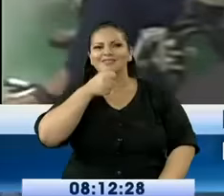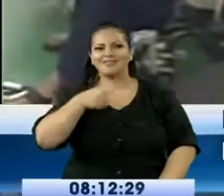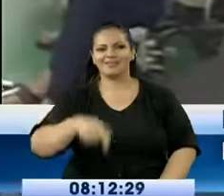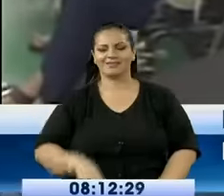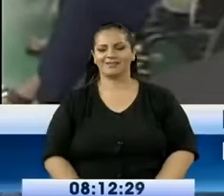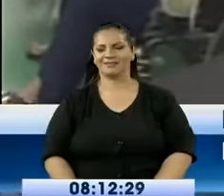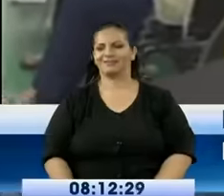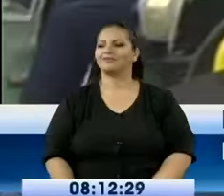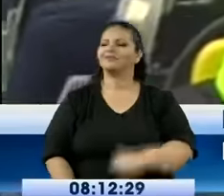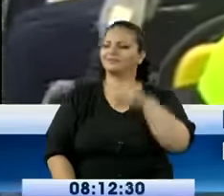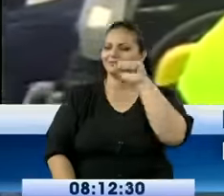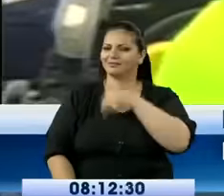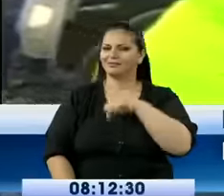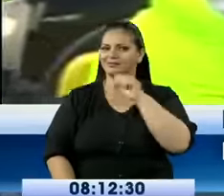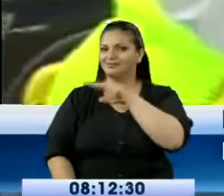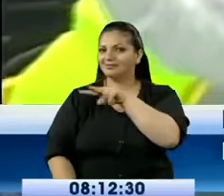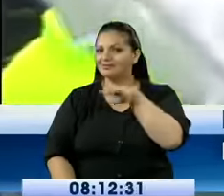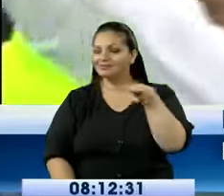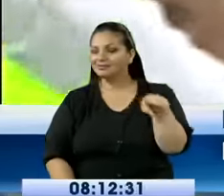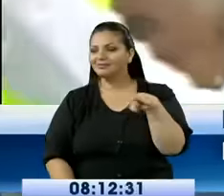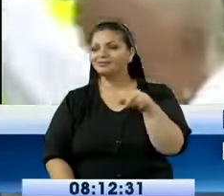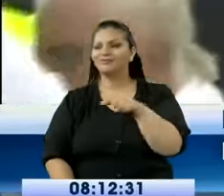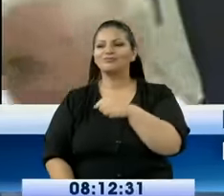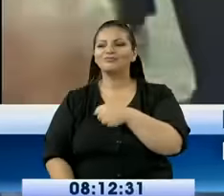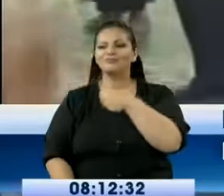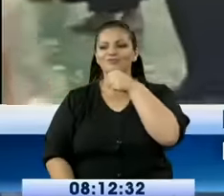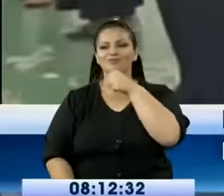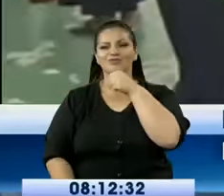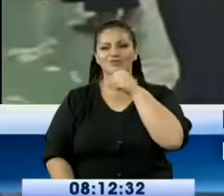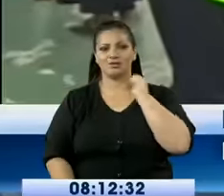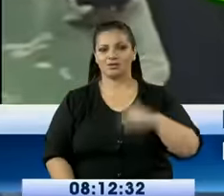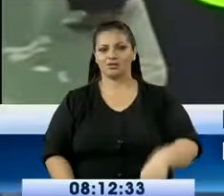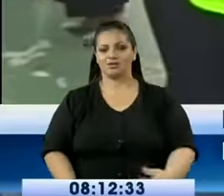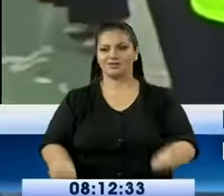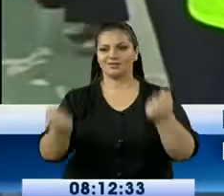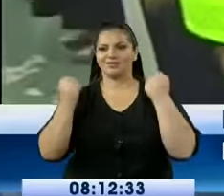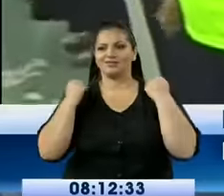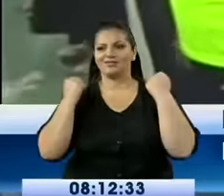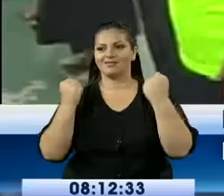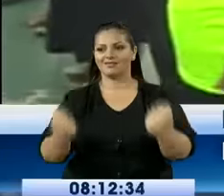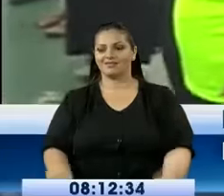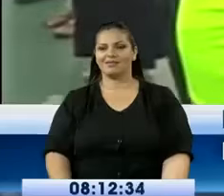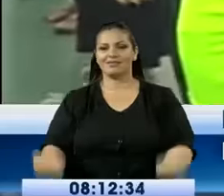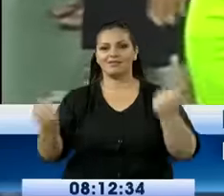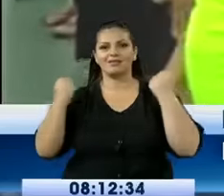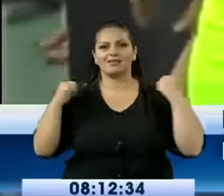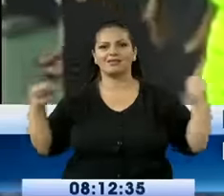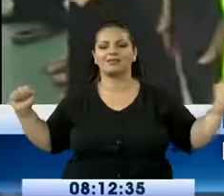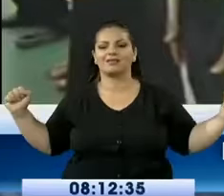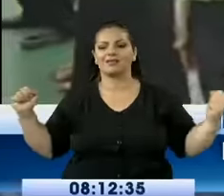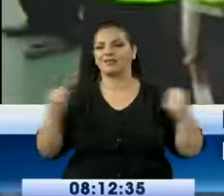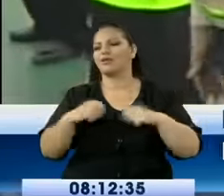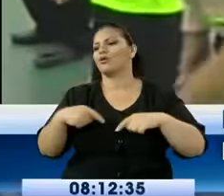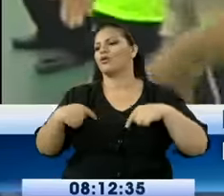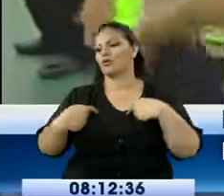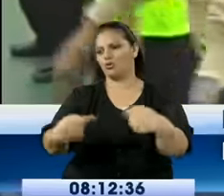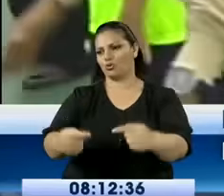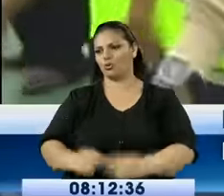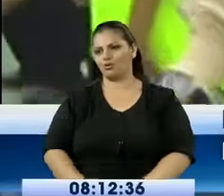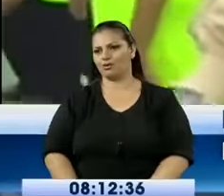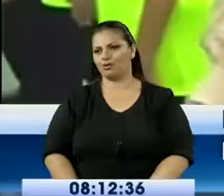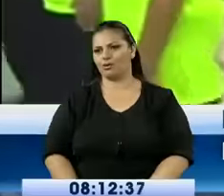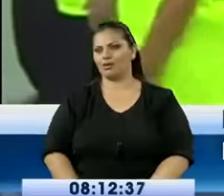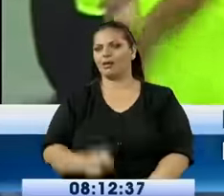1. Aquí nuestros adultos mayores, como ustedes ven, todos los días vienen, hacemos ejercicios, creo que hay que fomentar el deporte. Tenemos que trabajar mancomunadamente